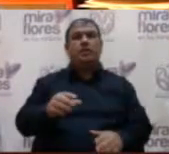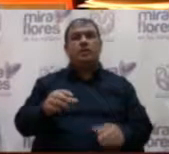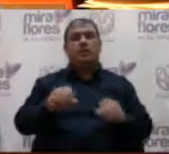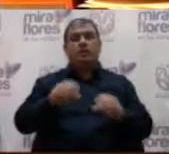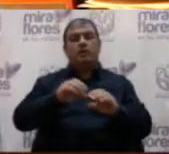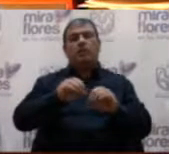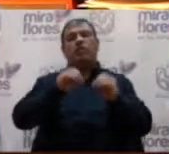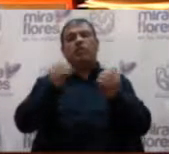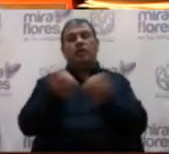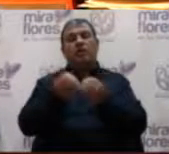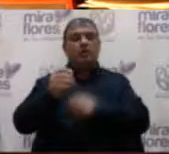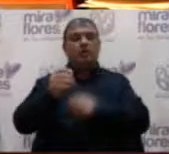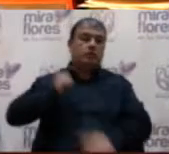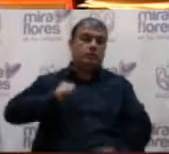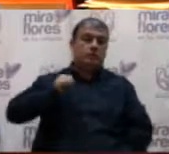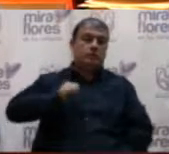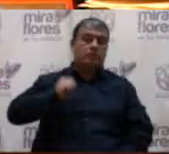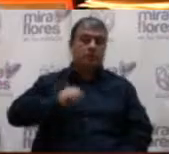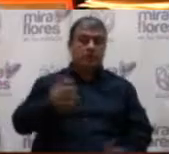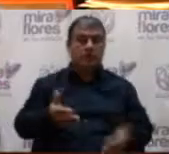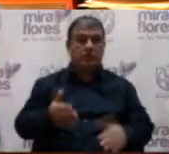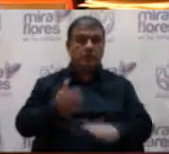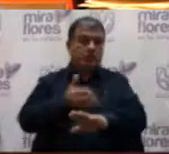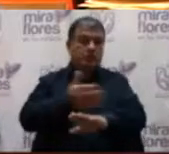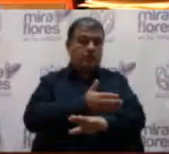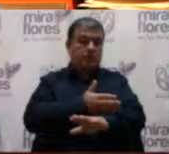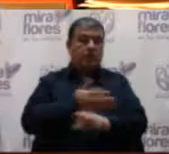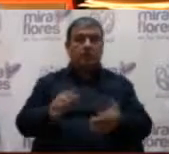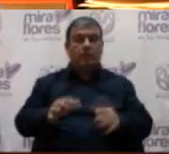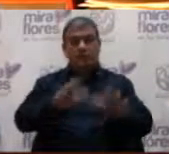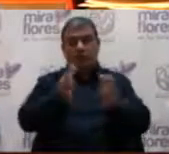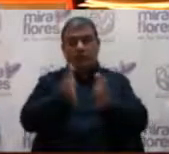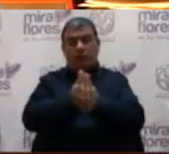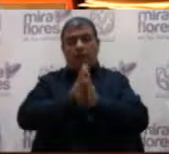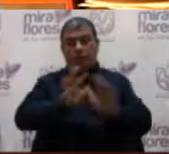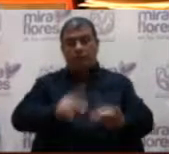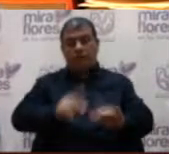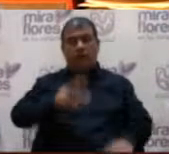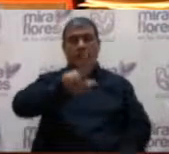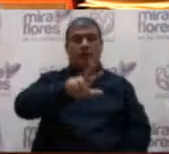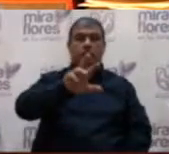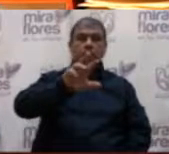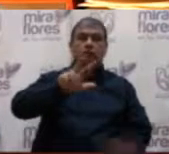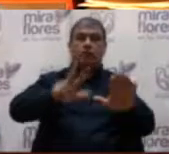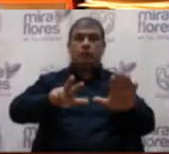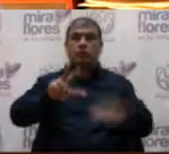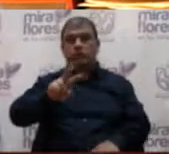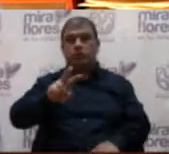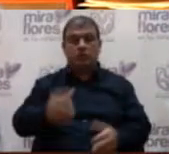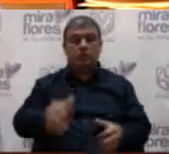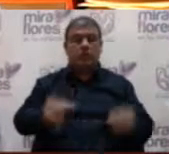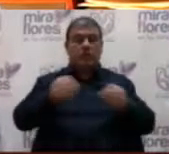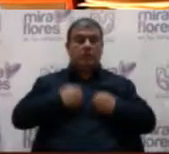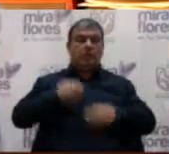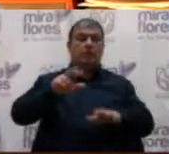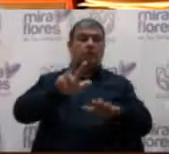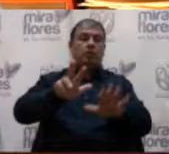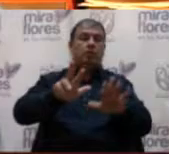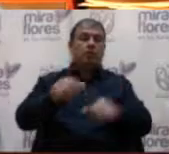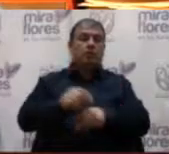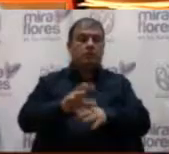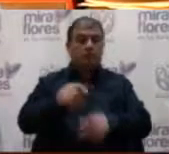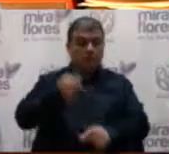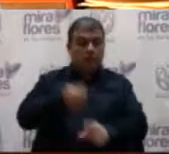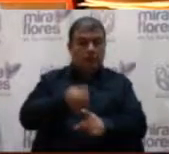de Municipalidades. Antecedentes. Mediante oficio número 382, recibido el 8 de julio del mismo